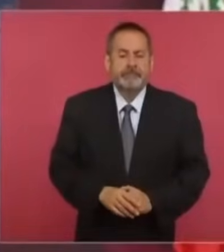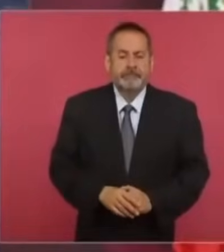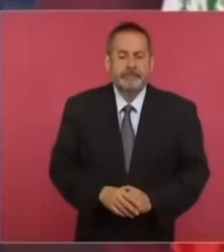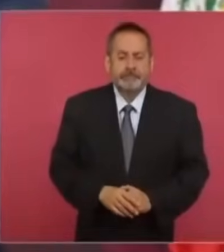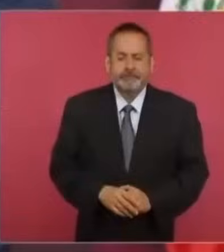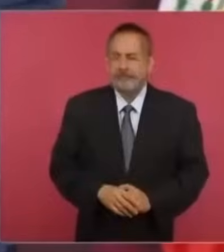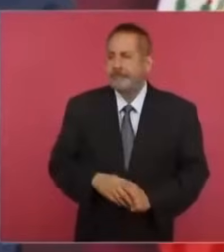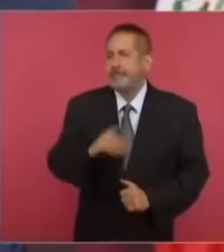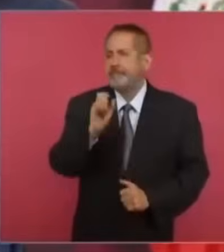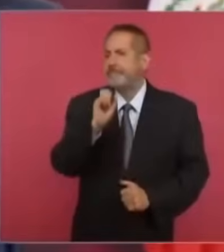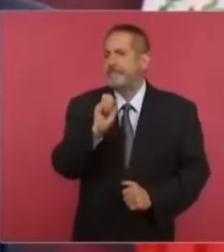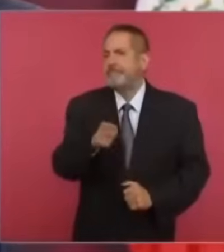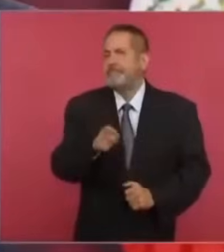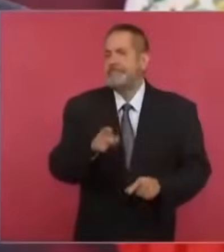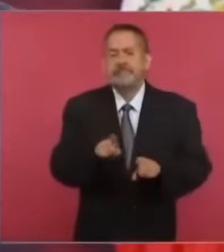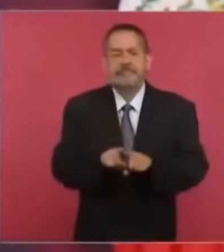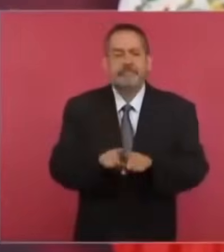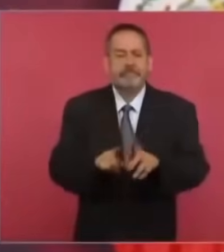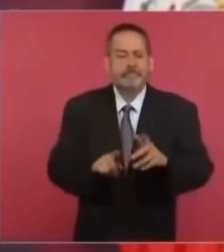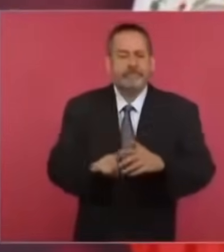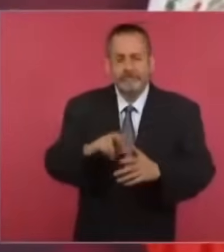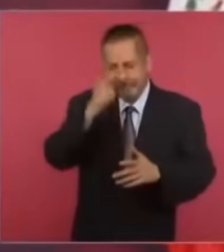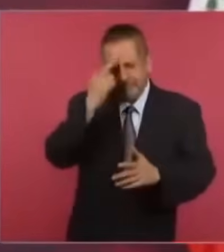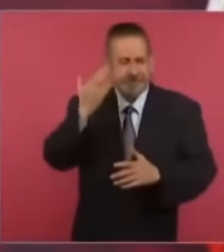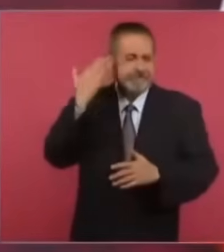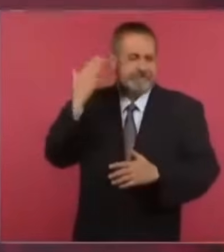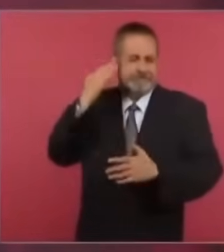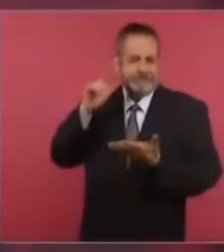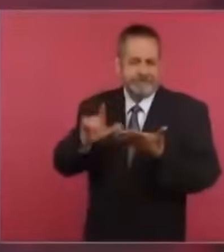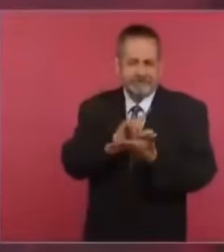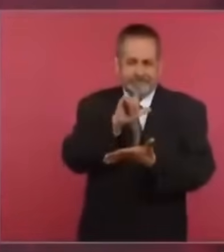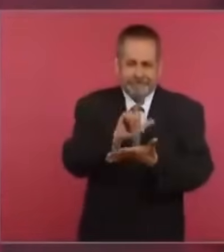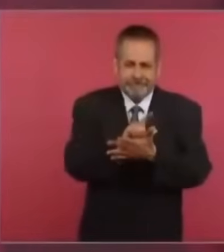Es como cuando la reforma energética,